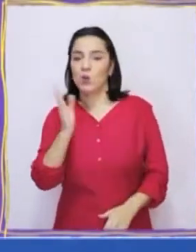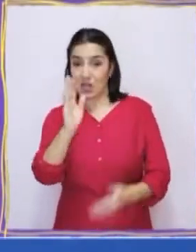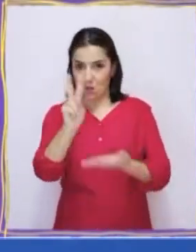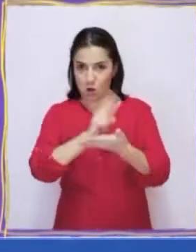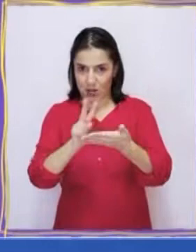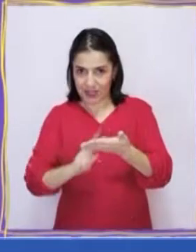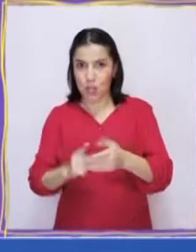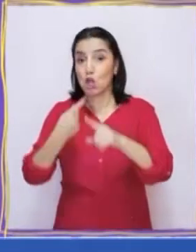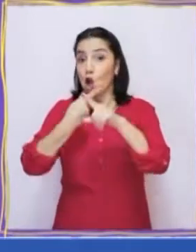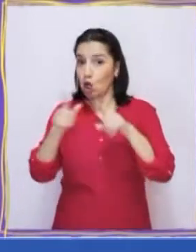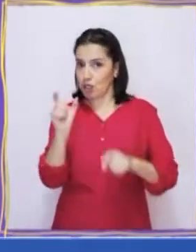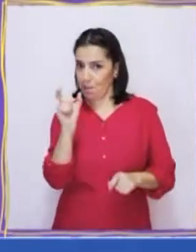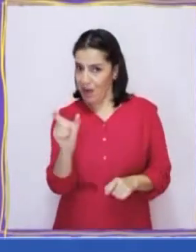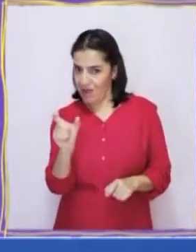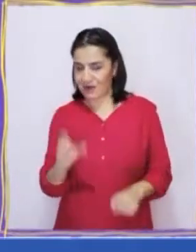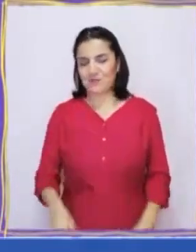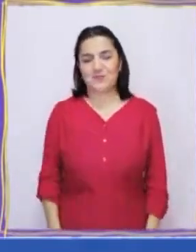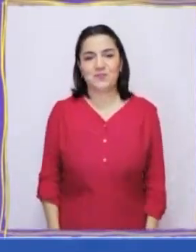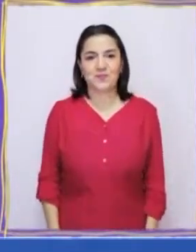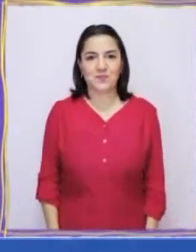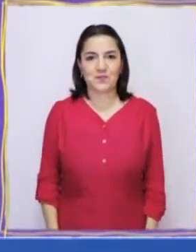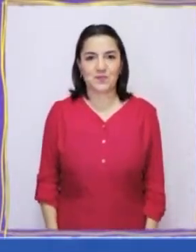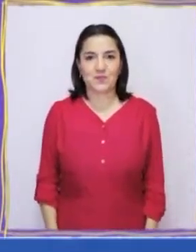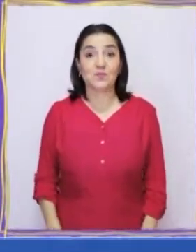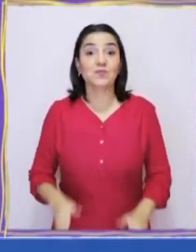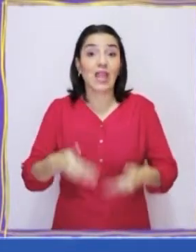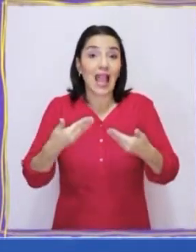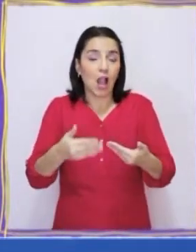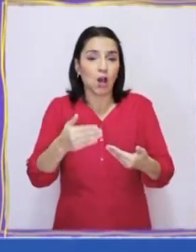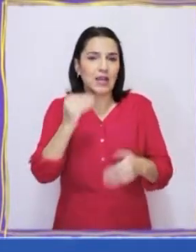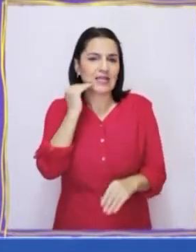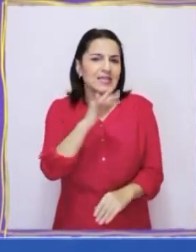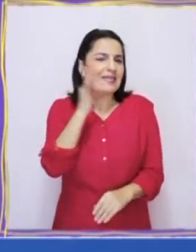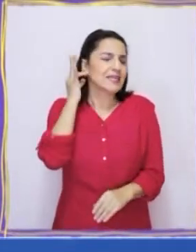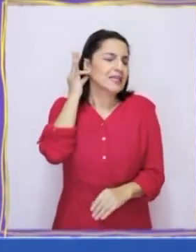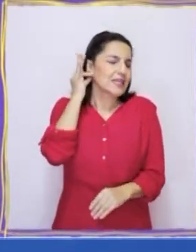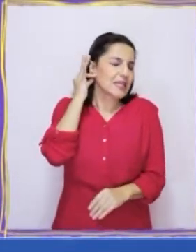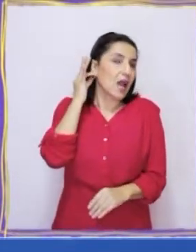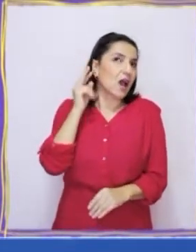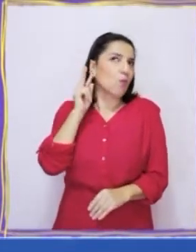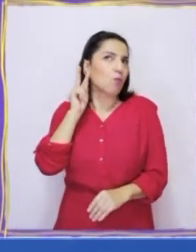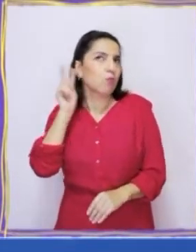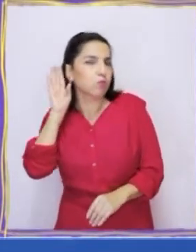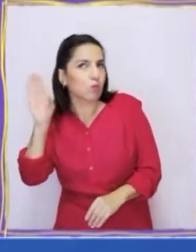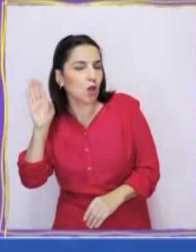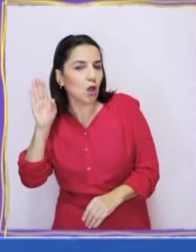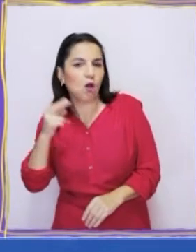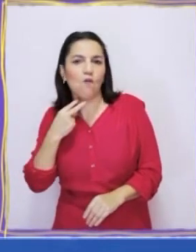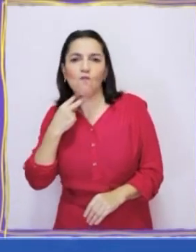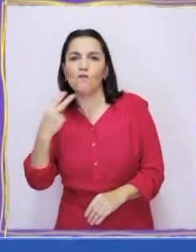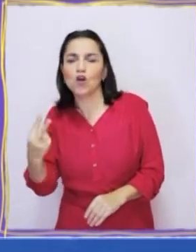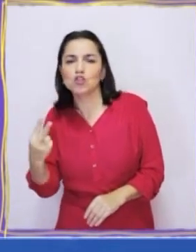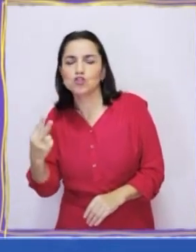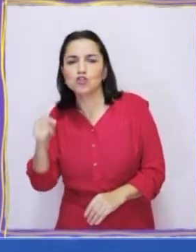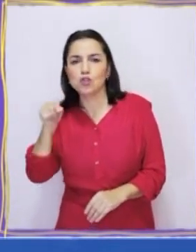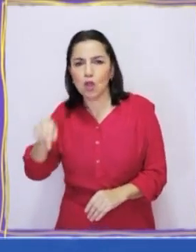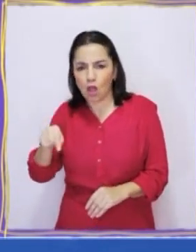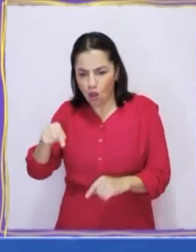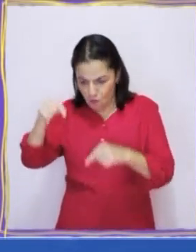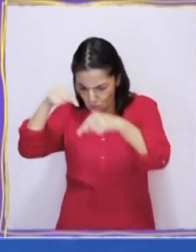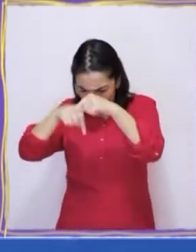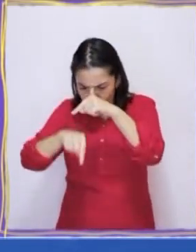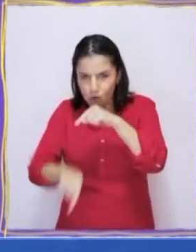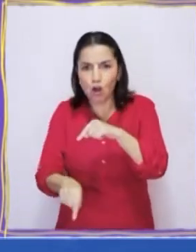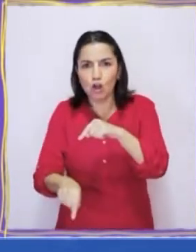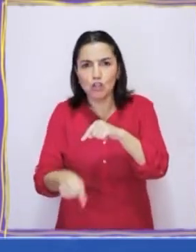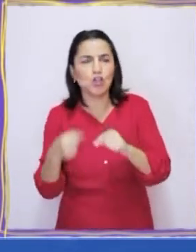Sigamos leyendo a ver si encontramos la otra palabra. Ahora Sofía oye una vocecita que viene desde el fondo.